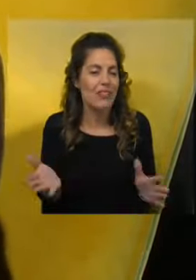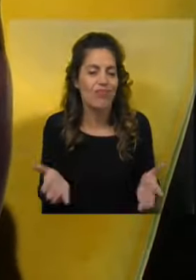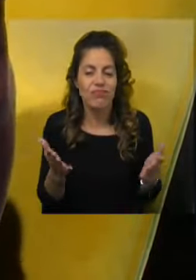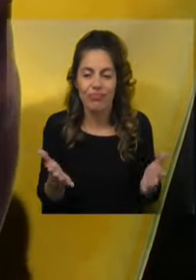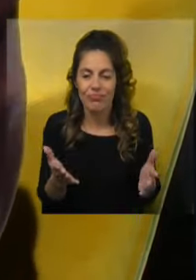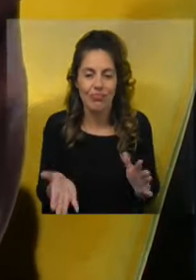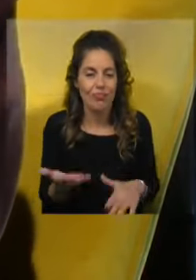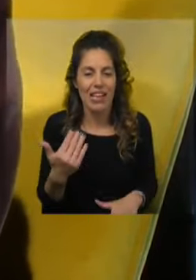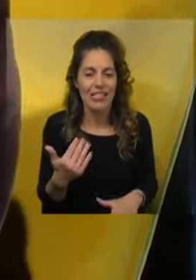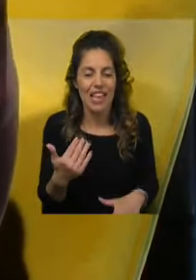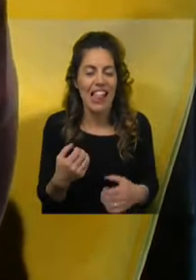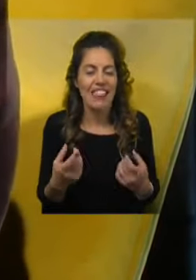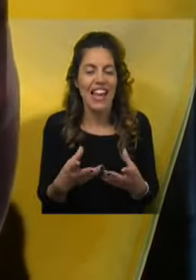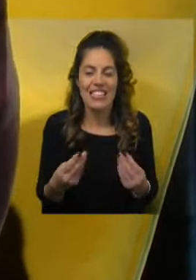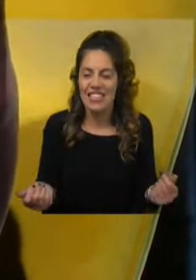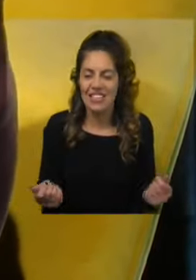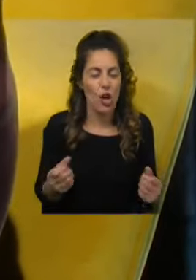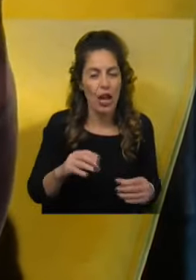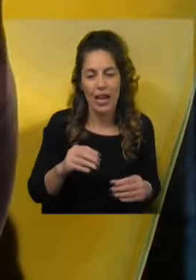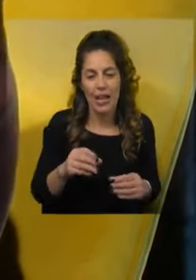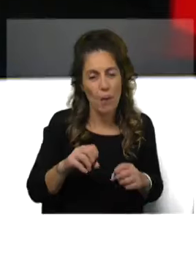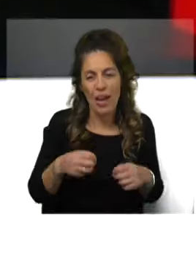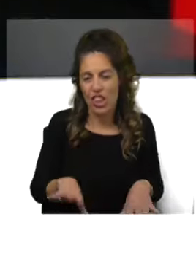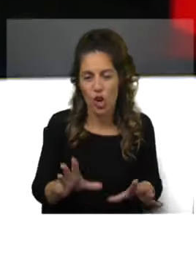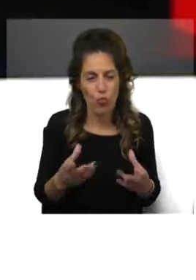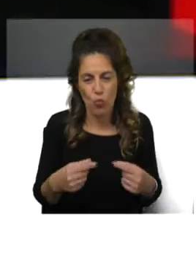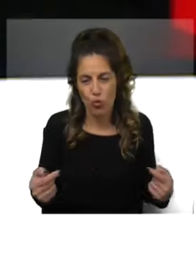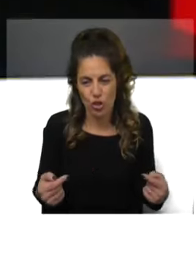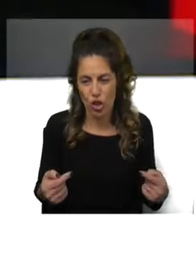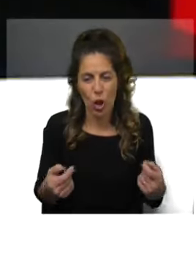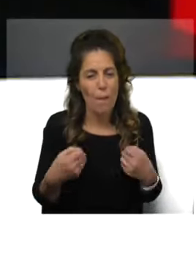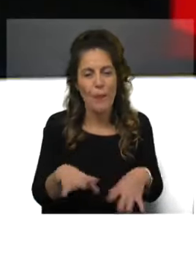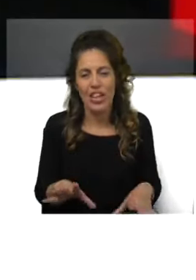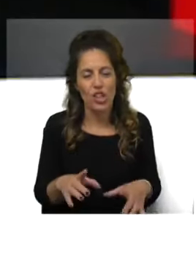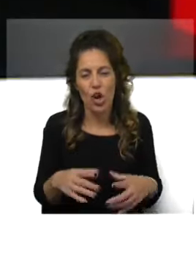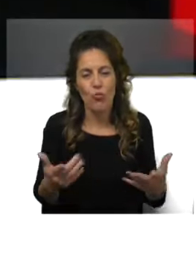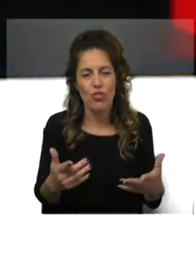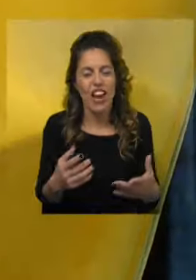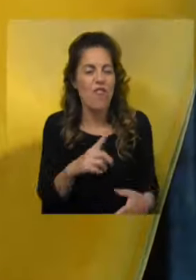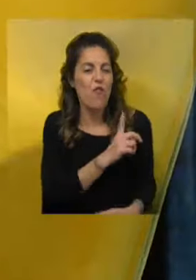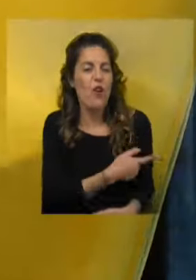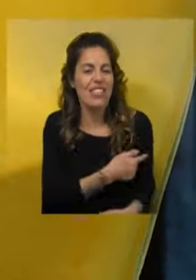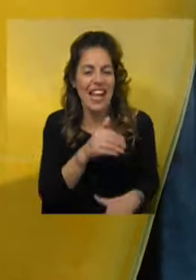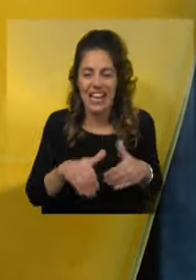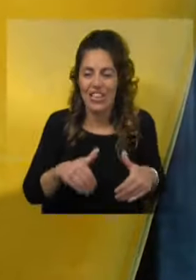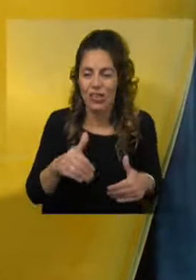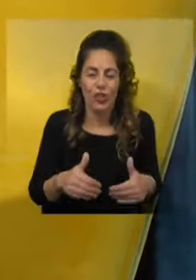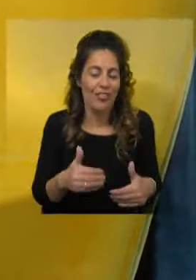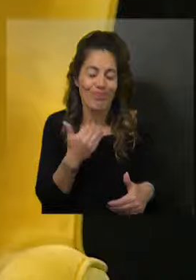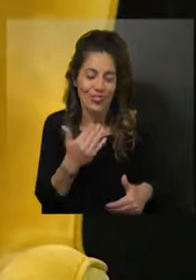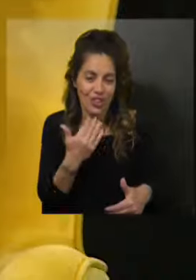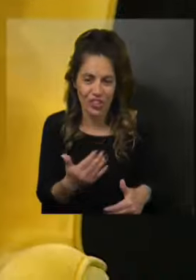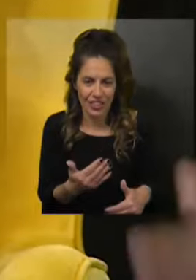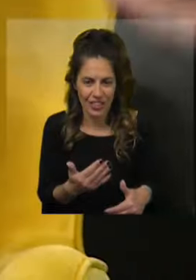en el sentido de que da la sensación que perdió mucho digo que que perdió mucho caudal electoral capaz que que hay otros factores ahí